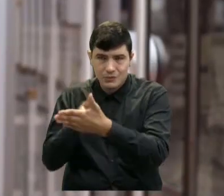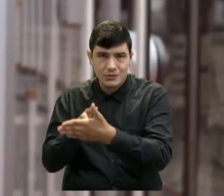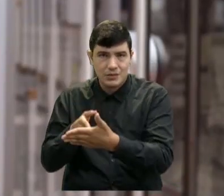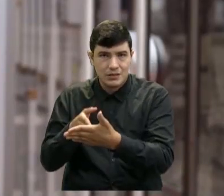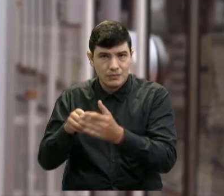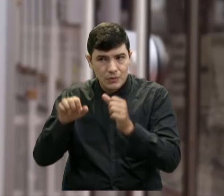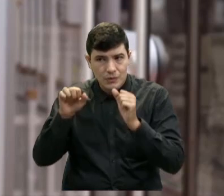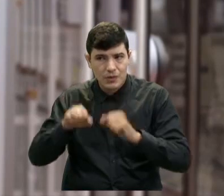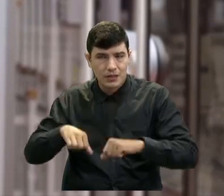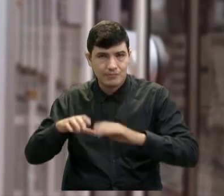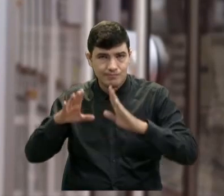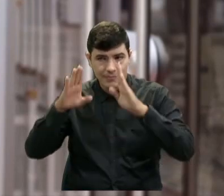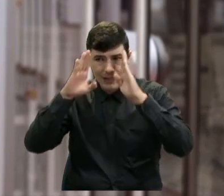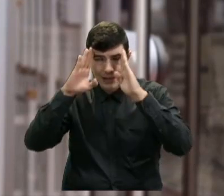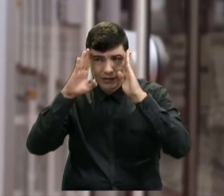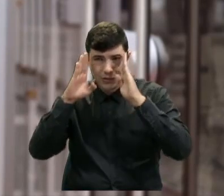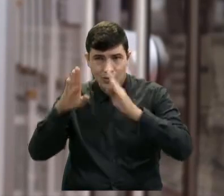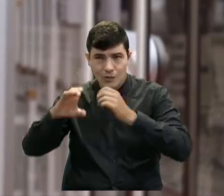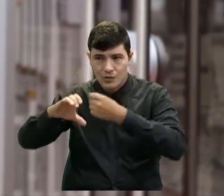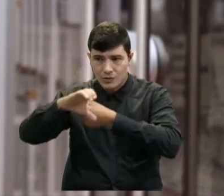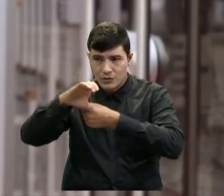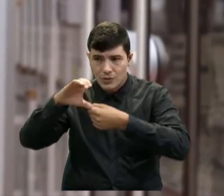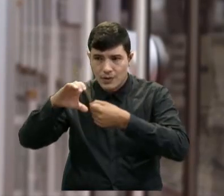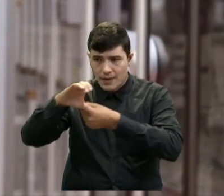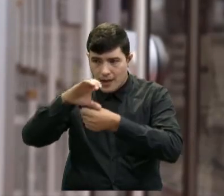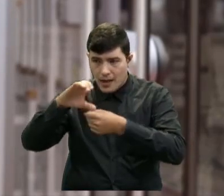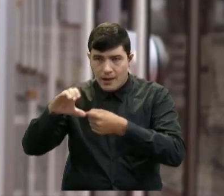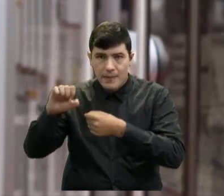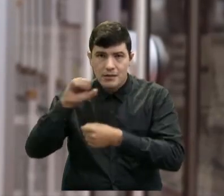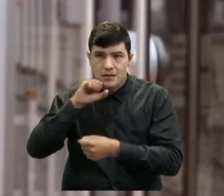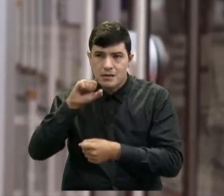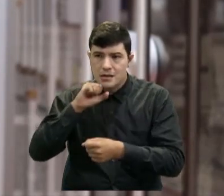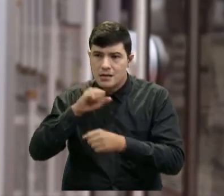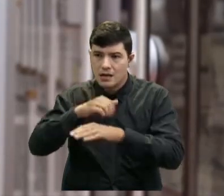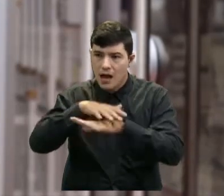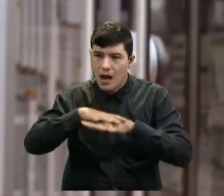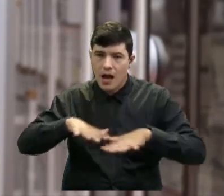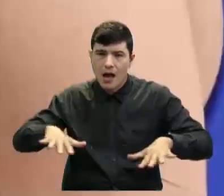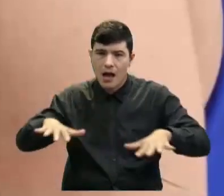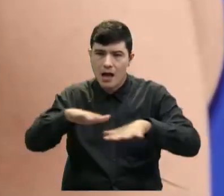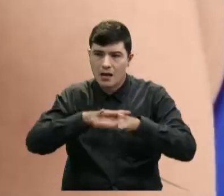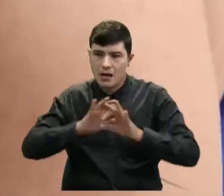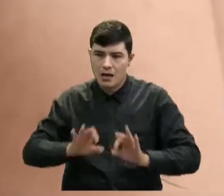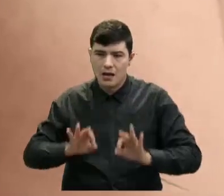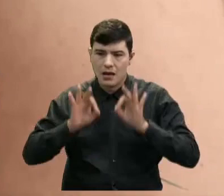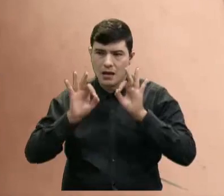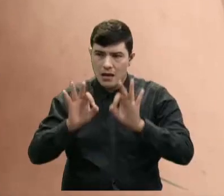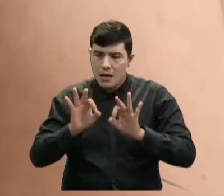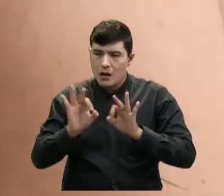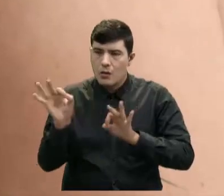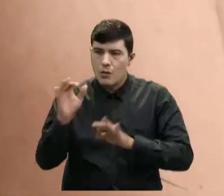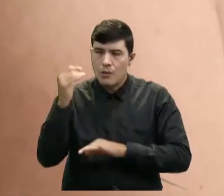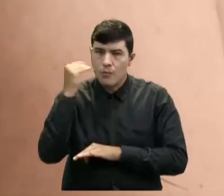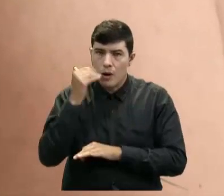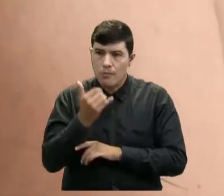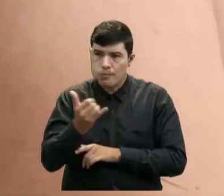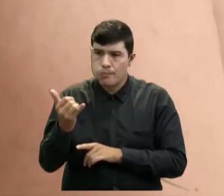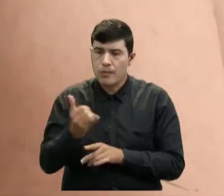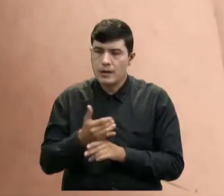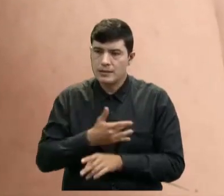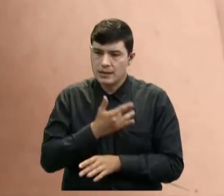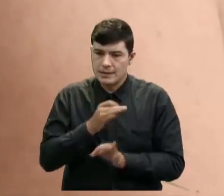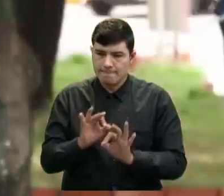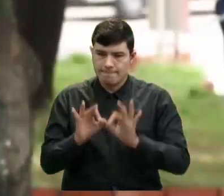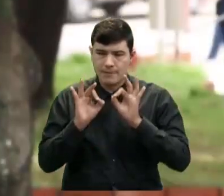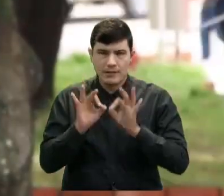tener una ciudad y unos espacios seguros, unas calles seguras para las mujeres. ¿Pero qué hacer cuando se registran estos